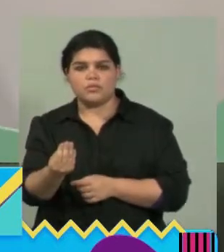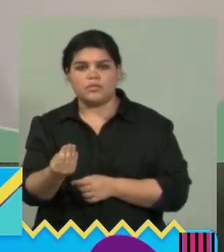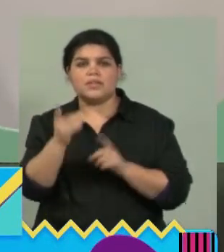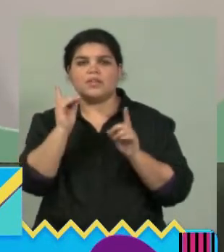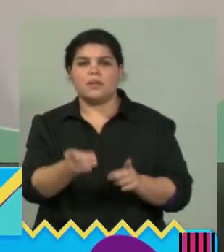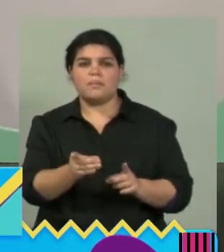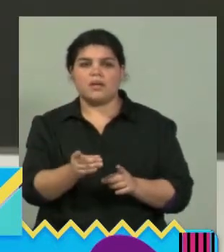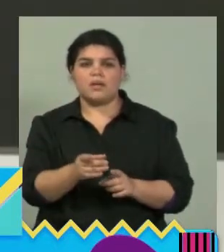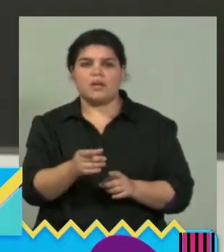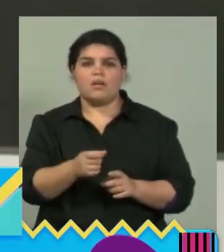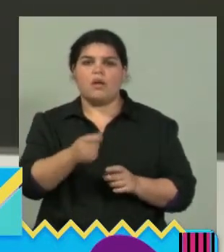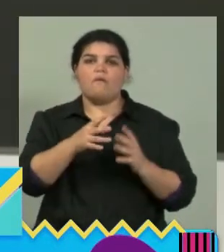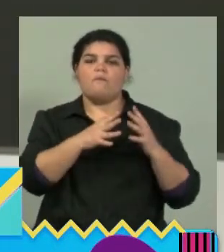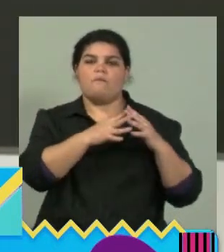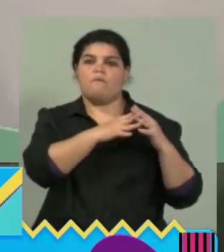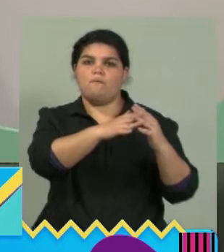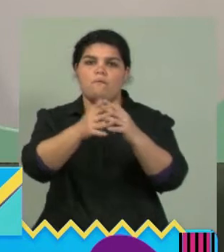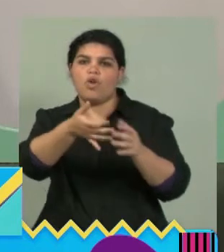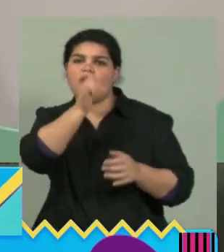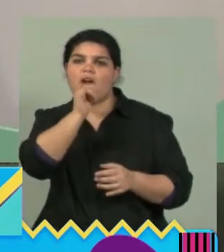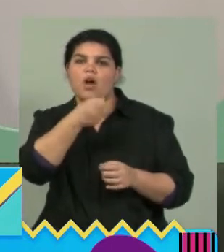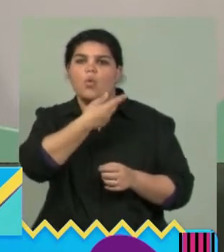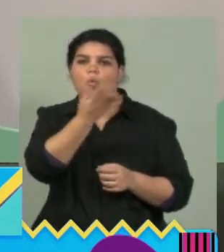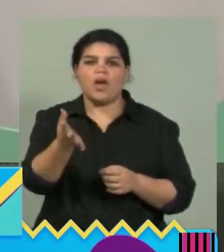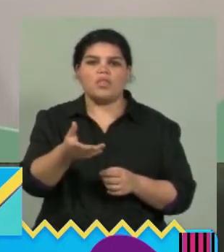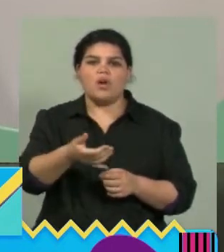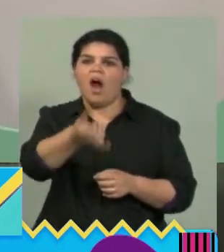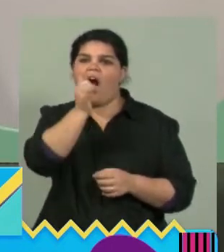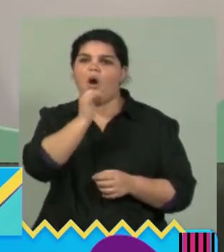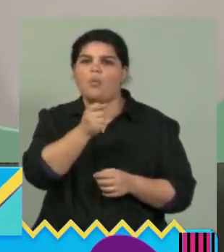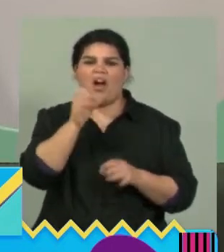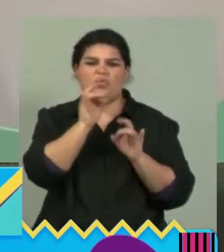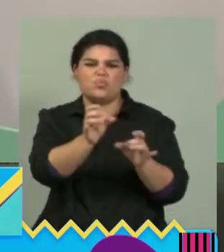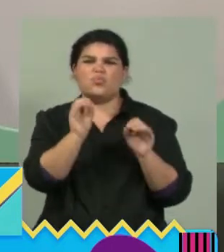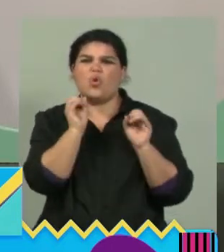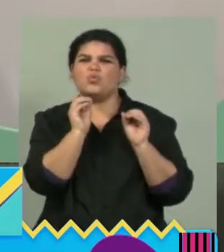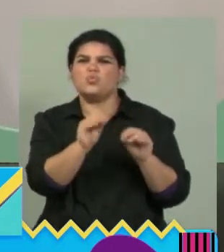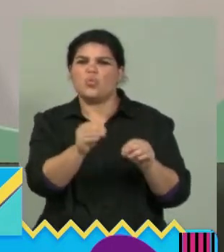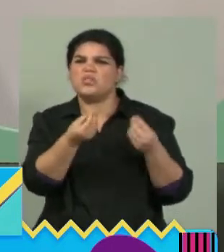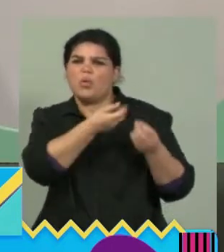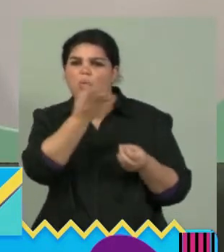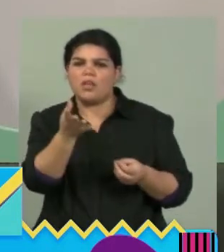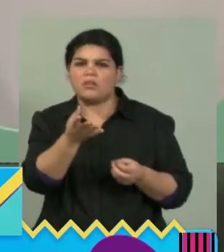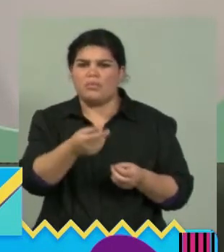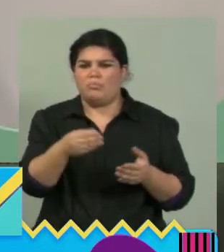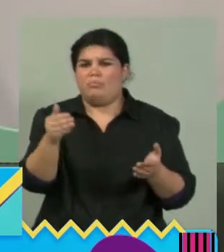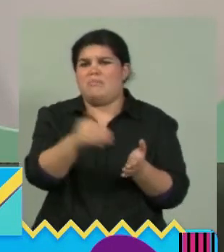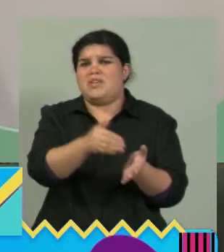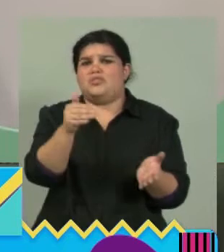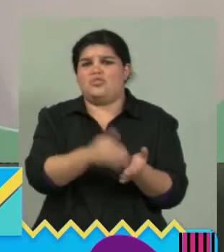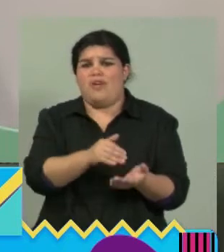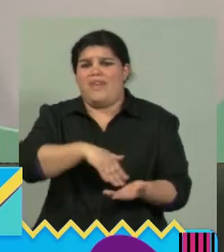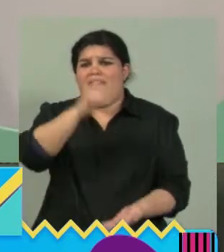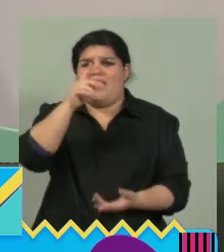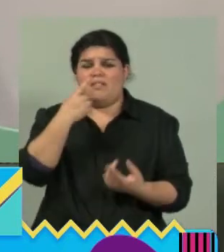de agua contaminada tienen las bodegas? Sí. Cientos y millones. Entonces, a ver, me parece que acá el problema ambiental hay que tomarlo